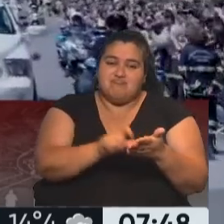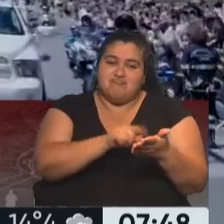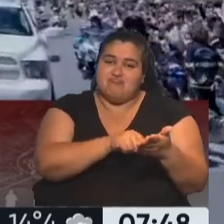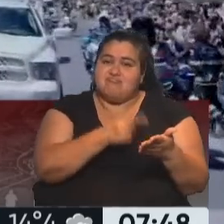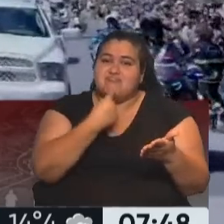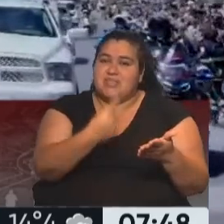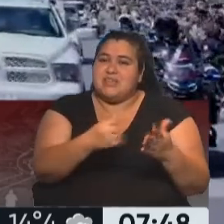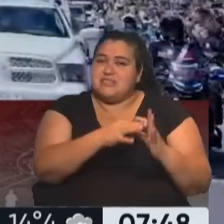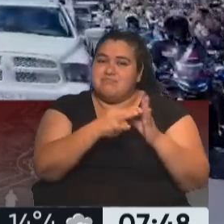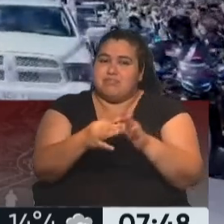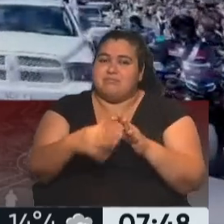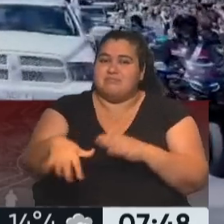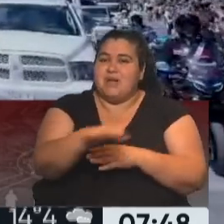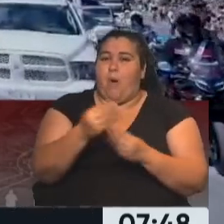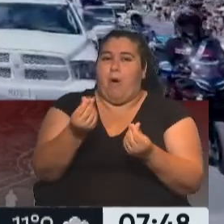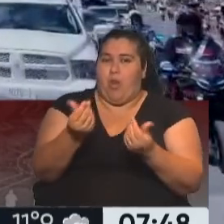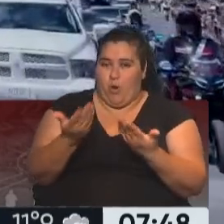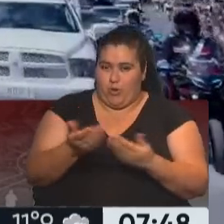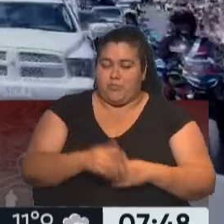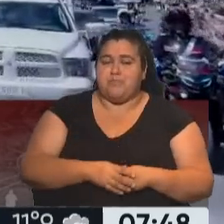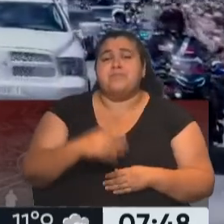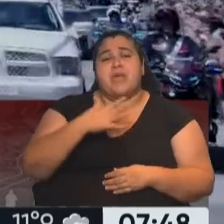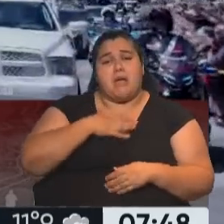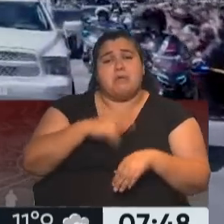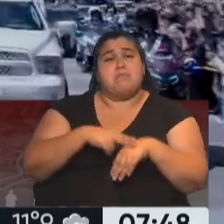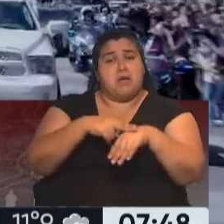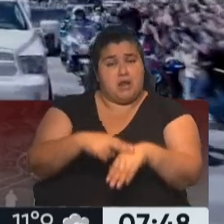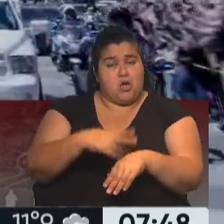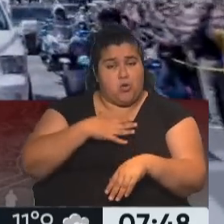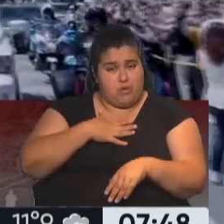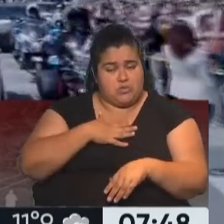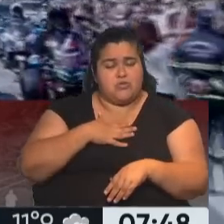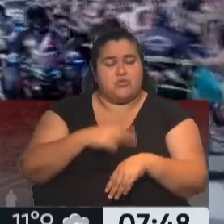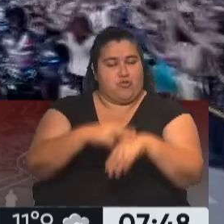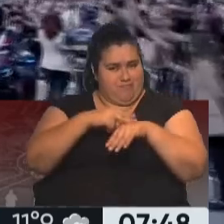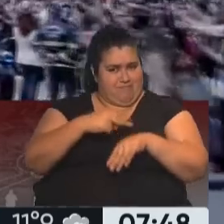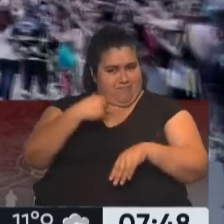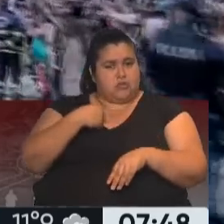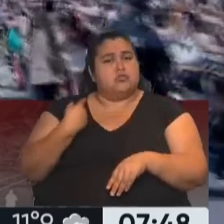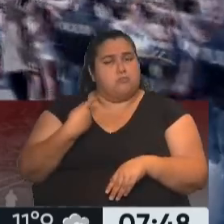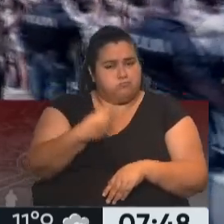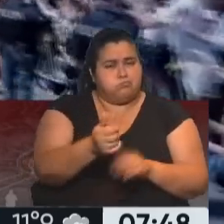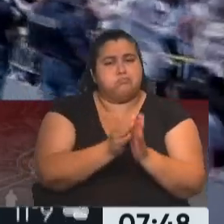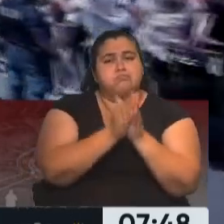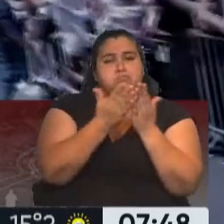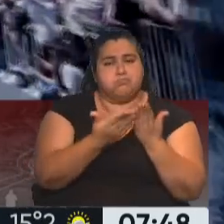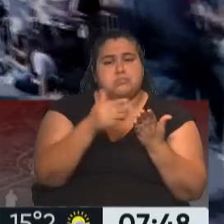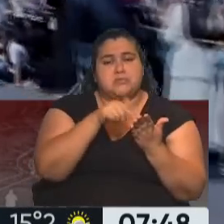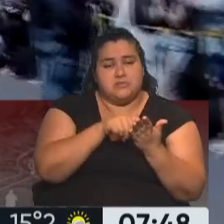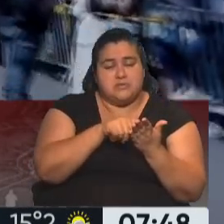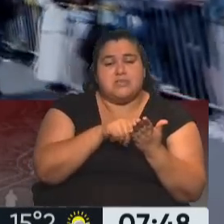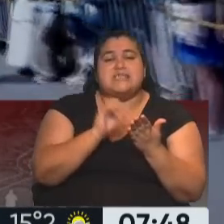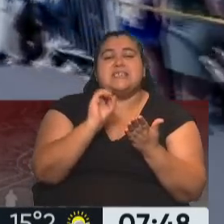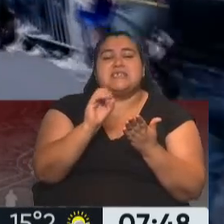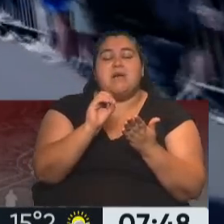Hablar de a mí- Marechal en la muerte del Papa. A mí me recomendó, y lo fui a comprar, Ascenso y Descenso